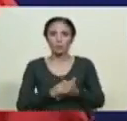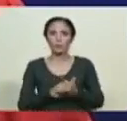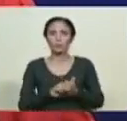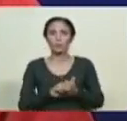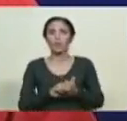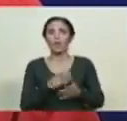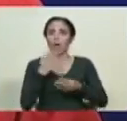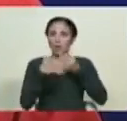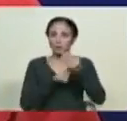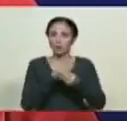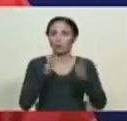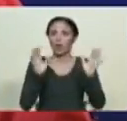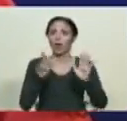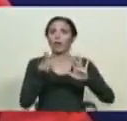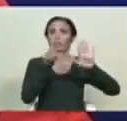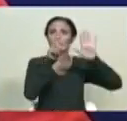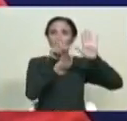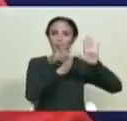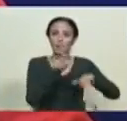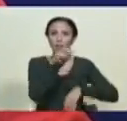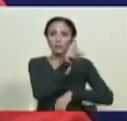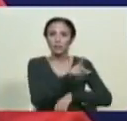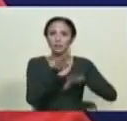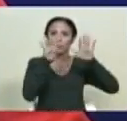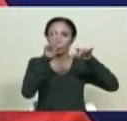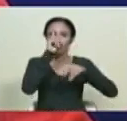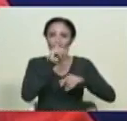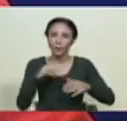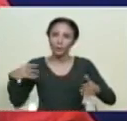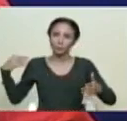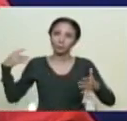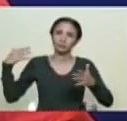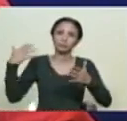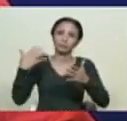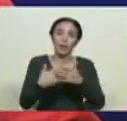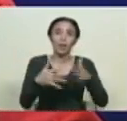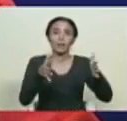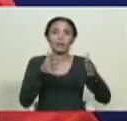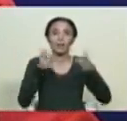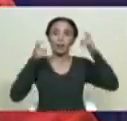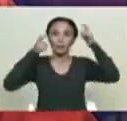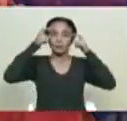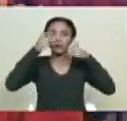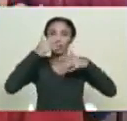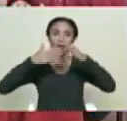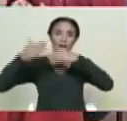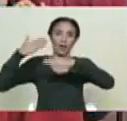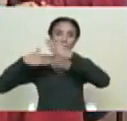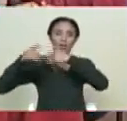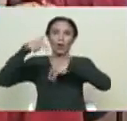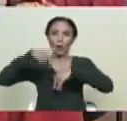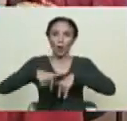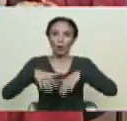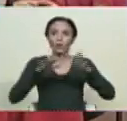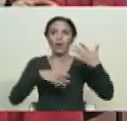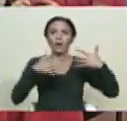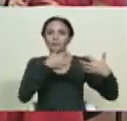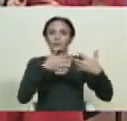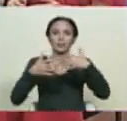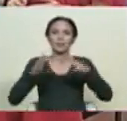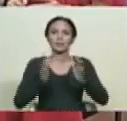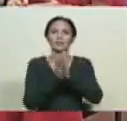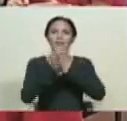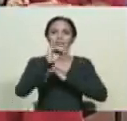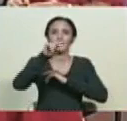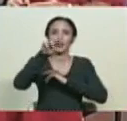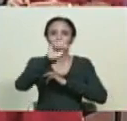nosotros hicimos fiesta, 19 años del primer triunfo del comandante Hugo Chávez. Hoy, 10, batalla de Santa Inés. Y